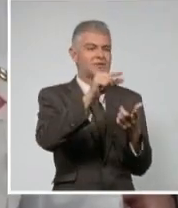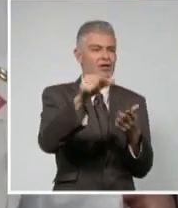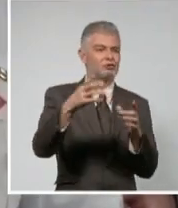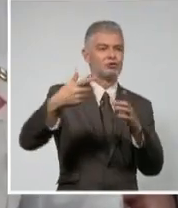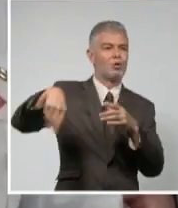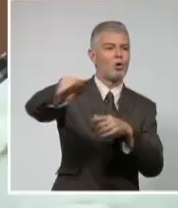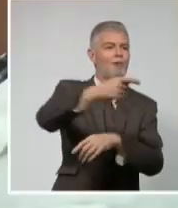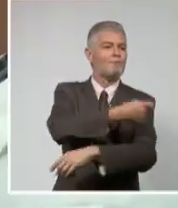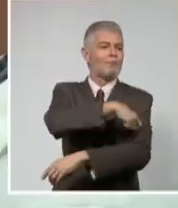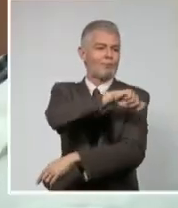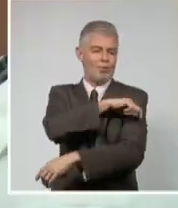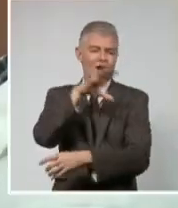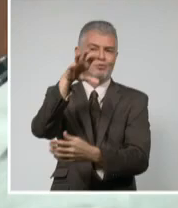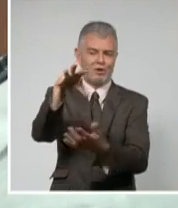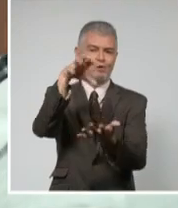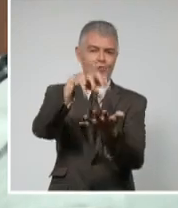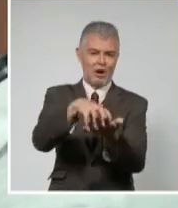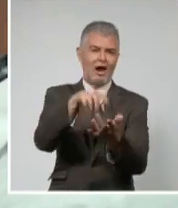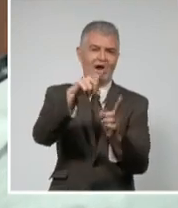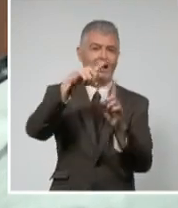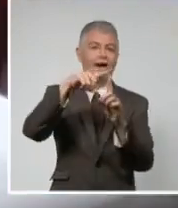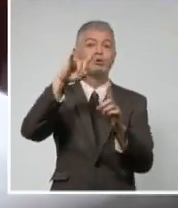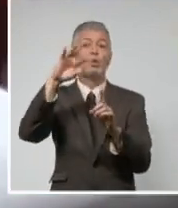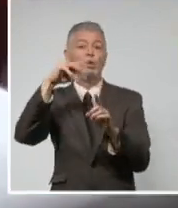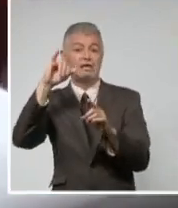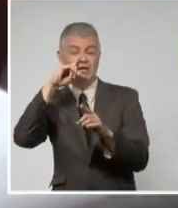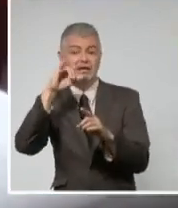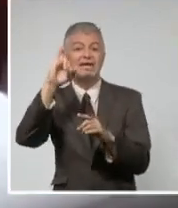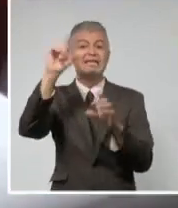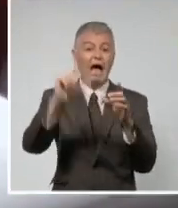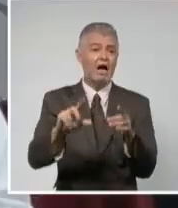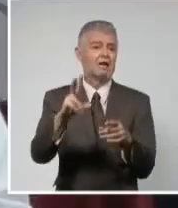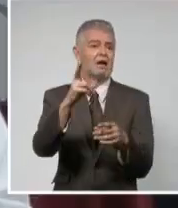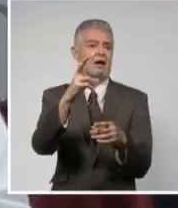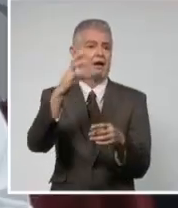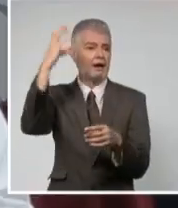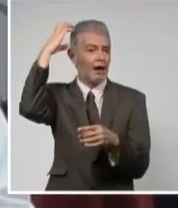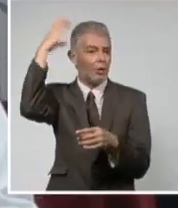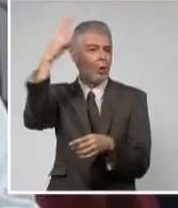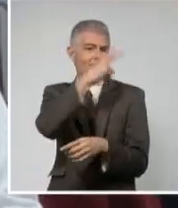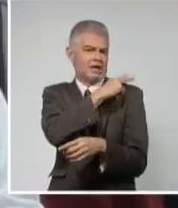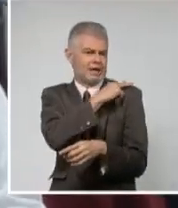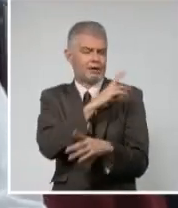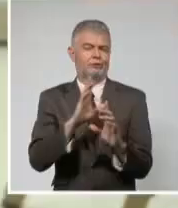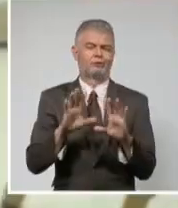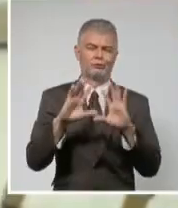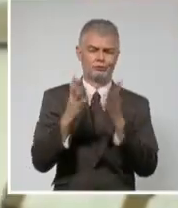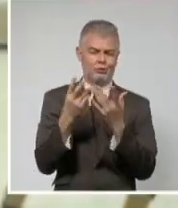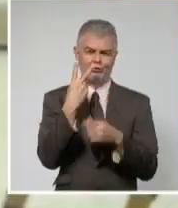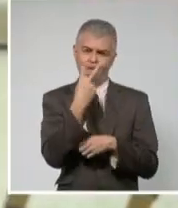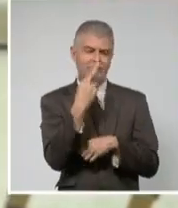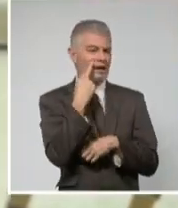del pueblo de Turín, del pueblo italiano y en particular de las autoridades